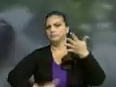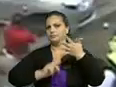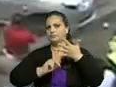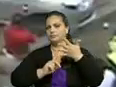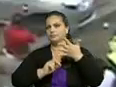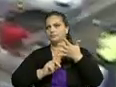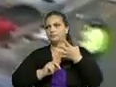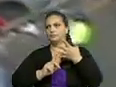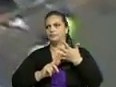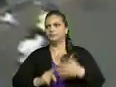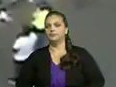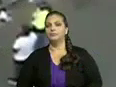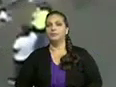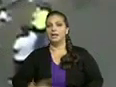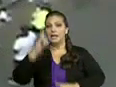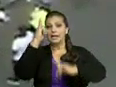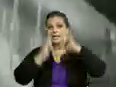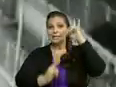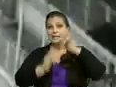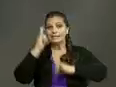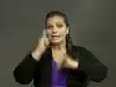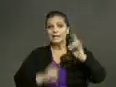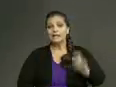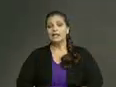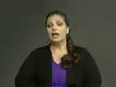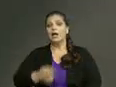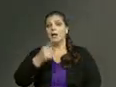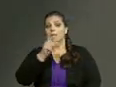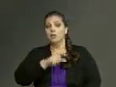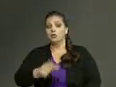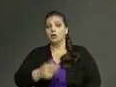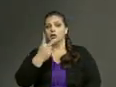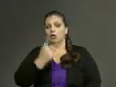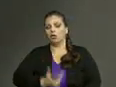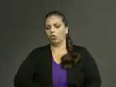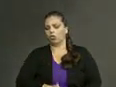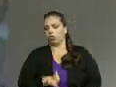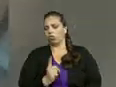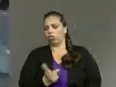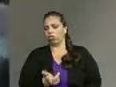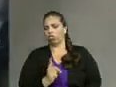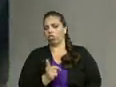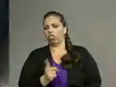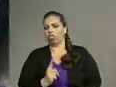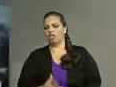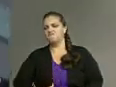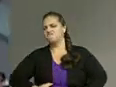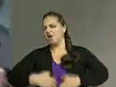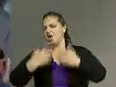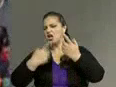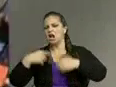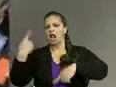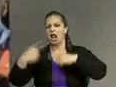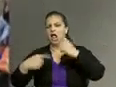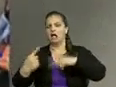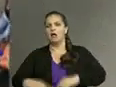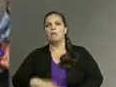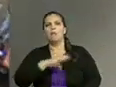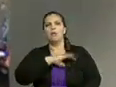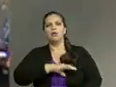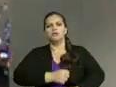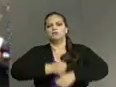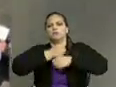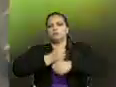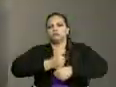Incidentes se registraron en el malecón de Salinas luego de que dos personas en aparente estado etílico iniciaron una riña. Agentes de la